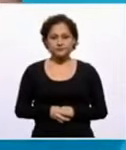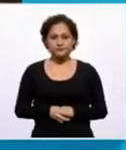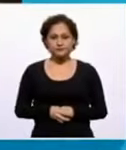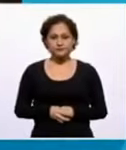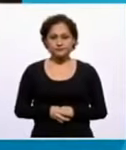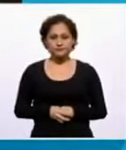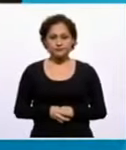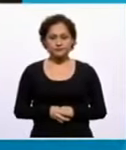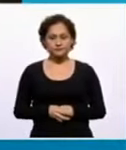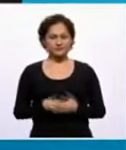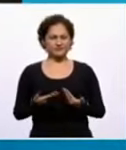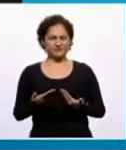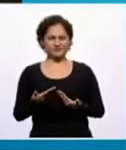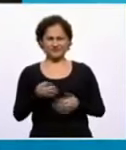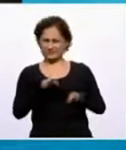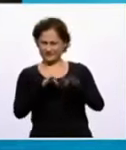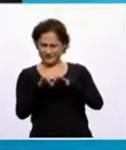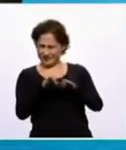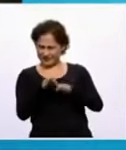¿Y qué profesión es esa?